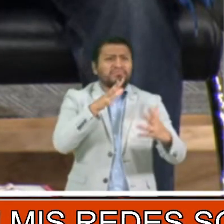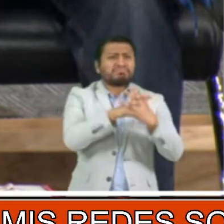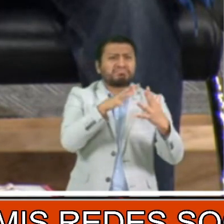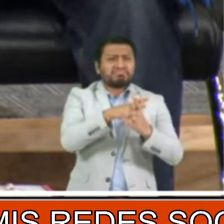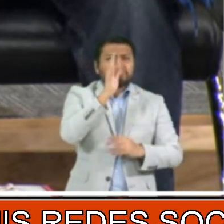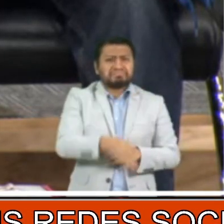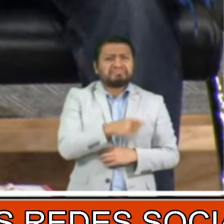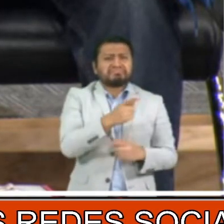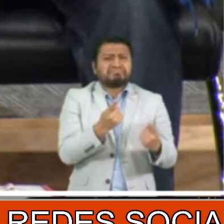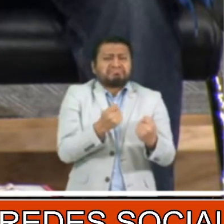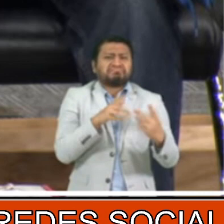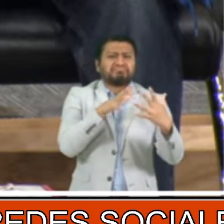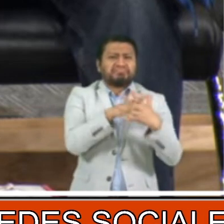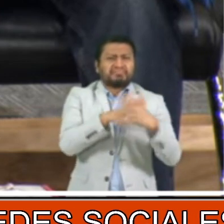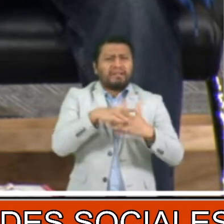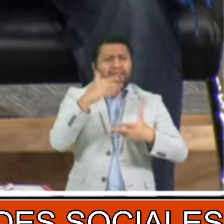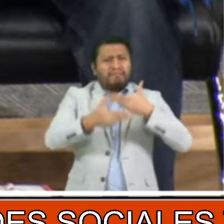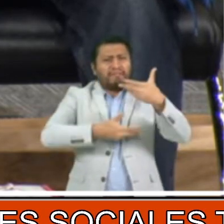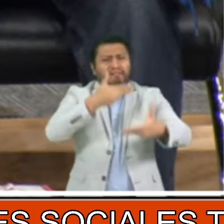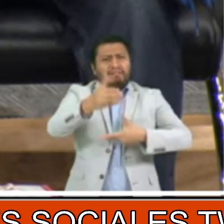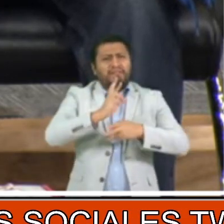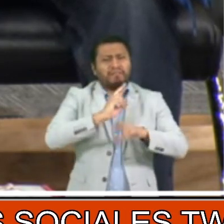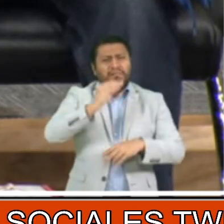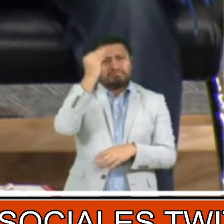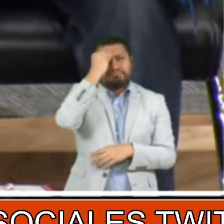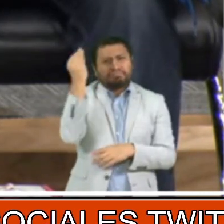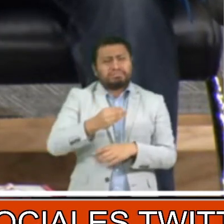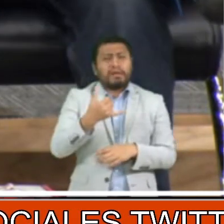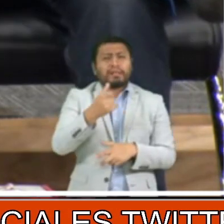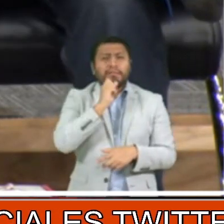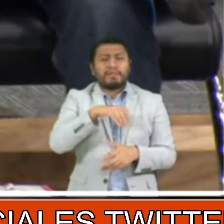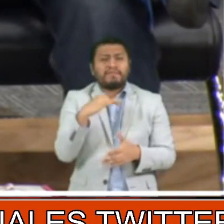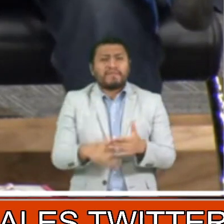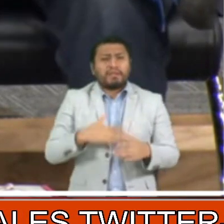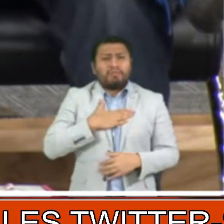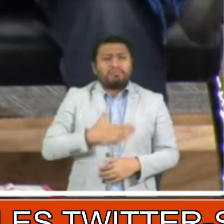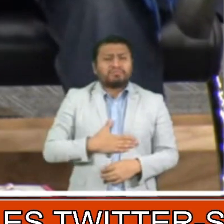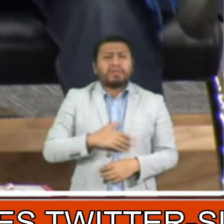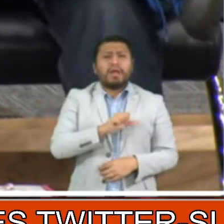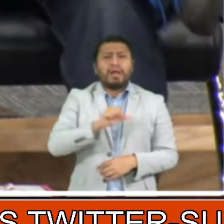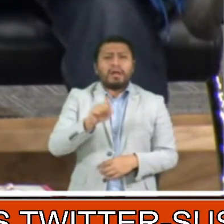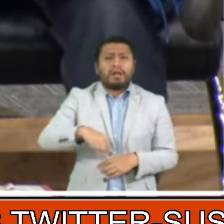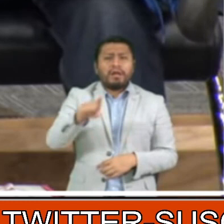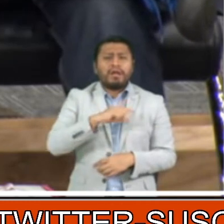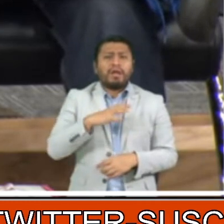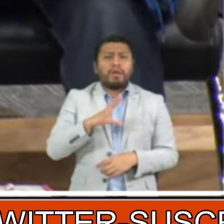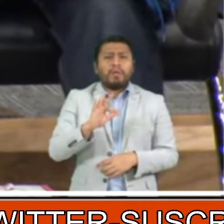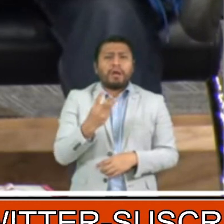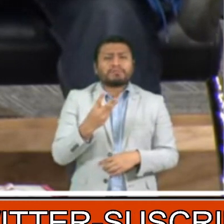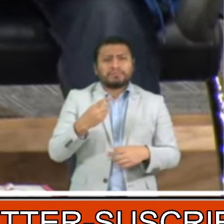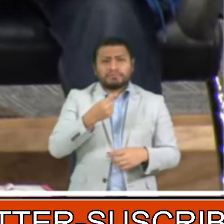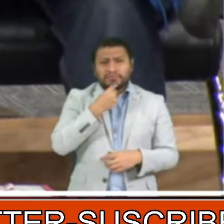los resultados fueron desastrosos, aunado a la falta de justicia a los padres de 49 niños y dejando